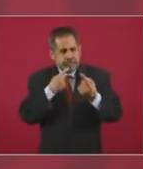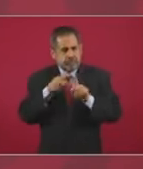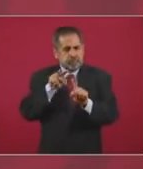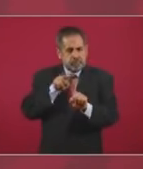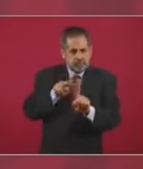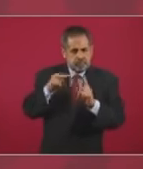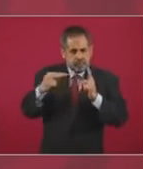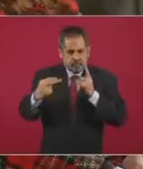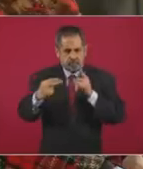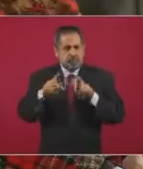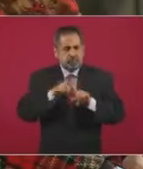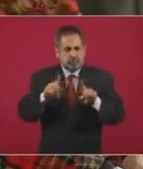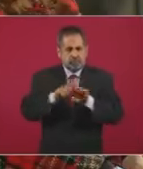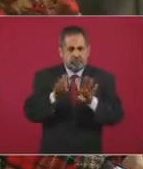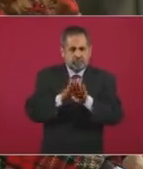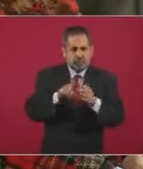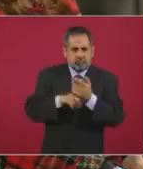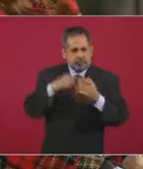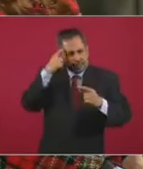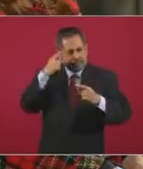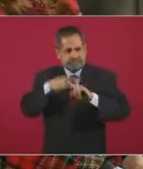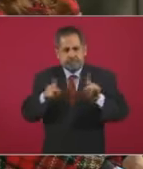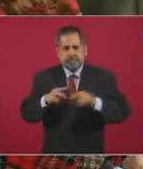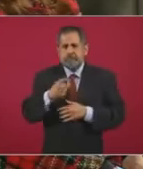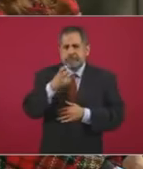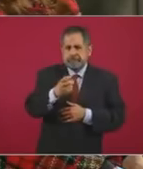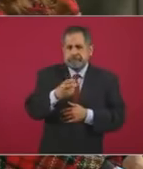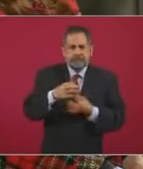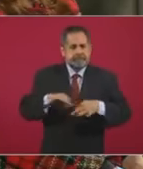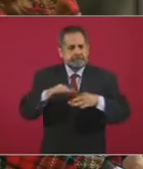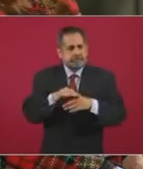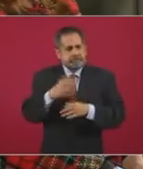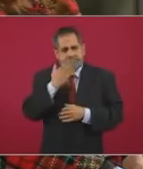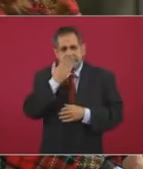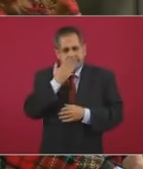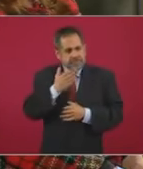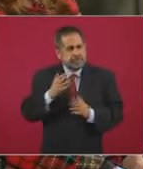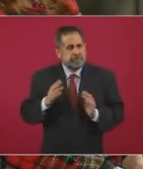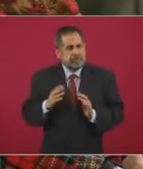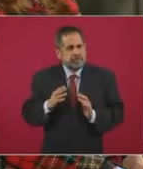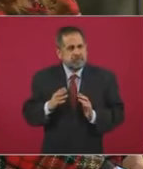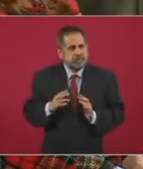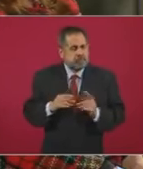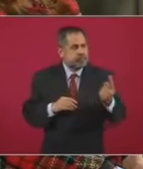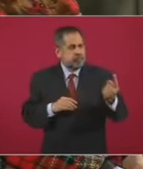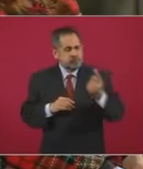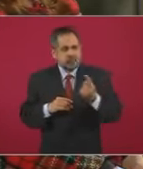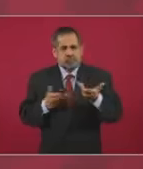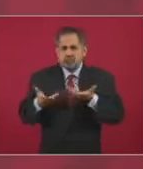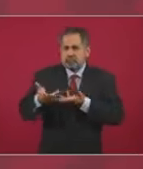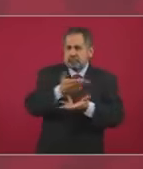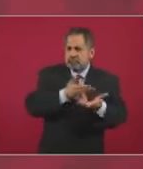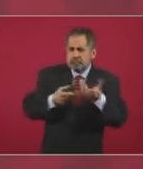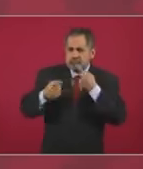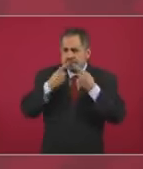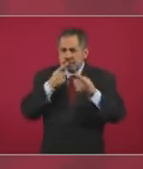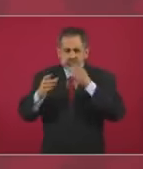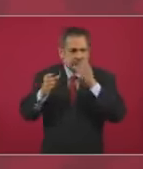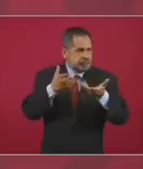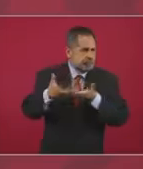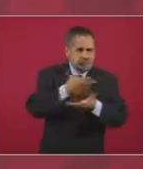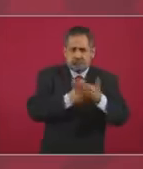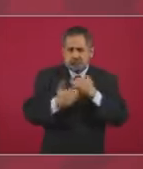vista distintos, por eso es muy enriquecedor lo que hacemos, este diálogo